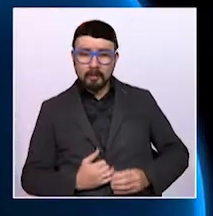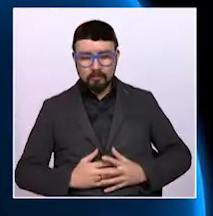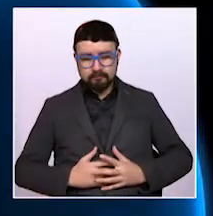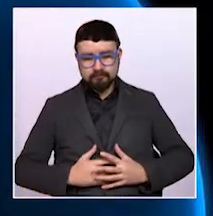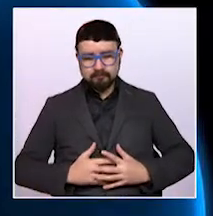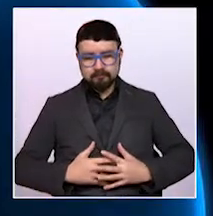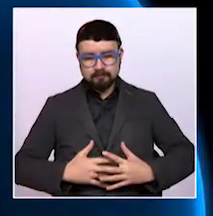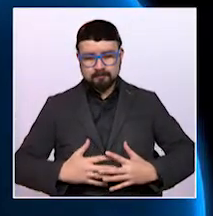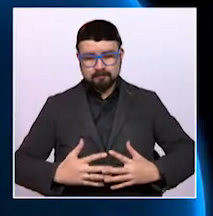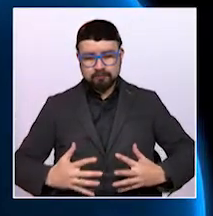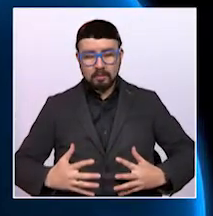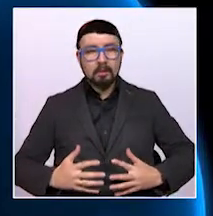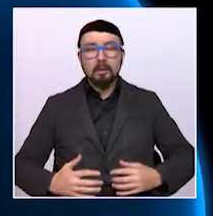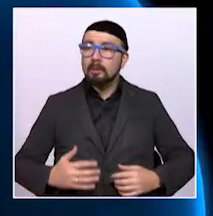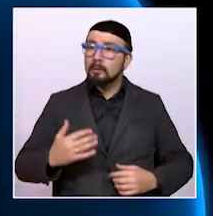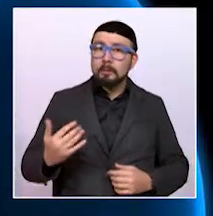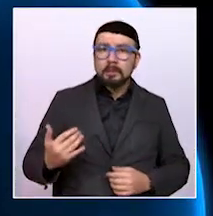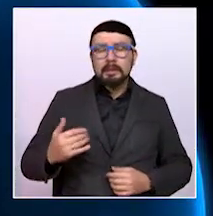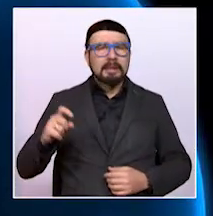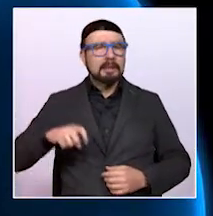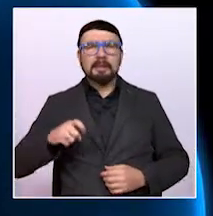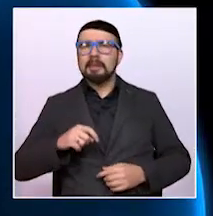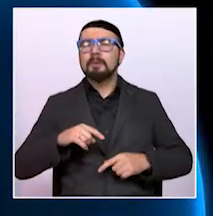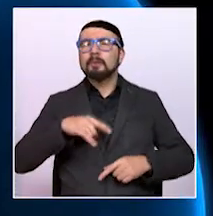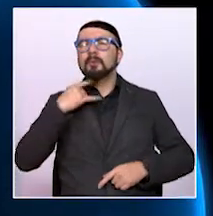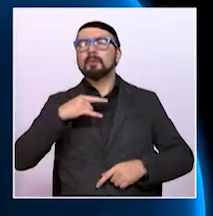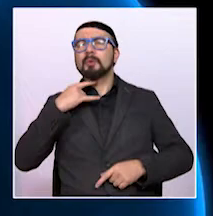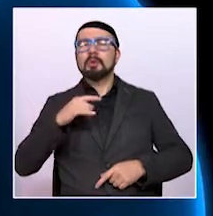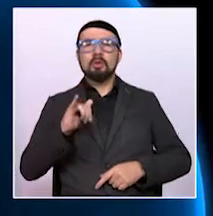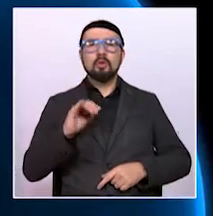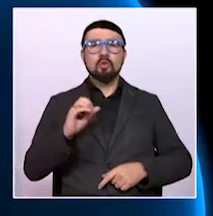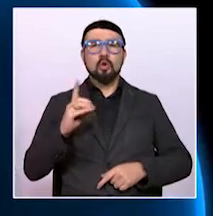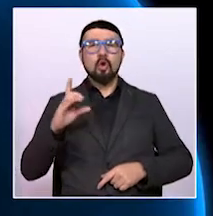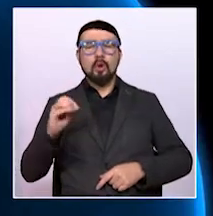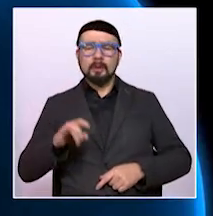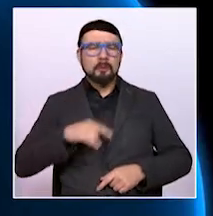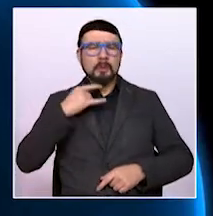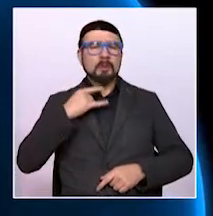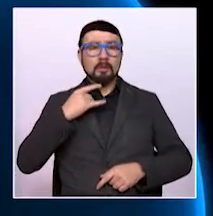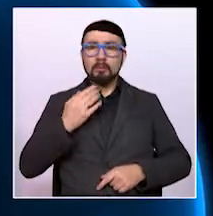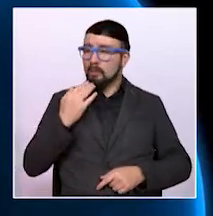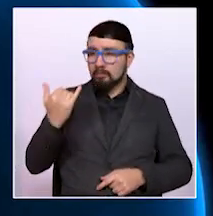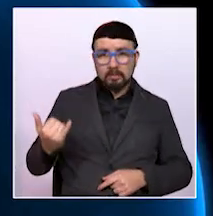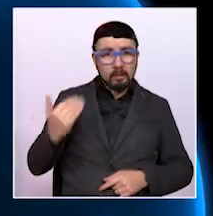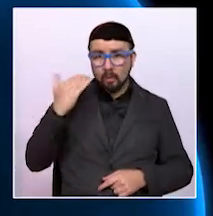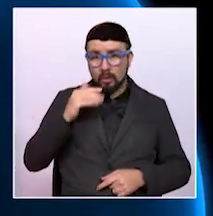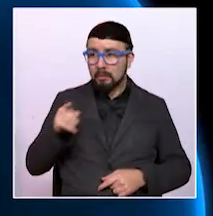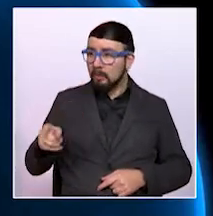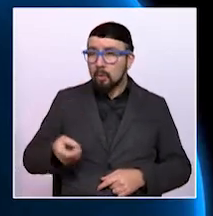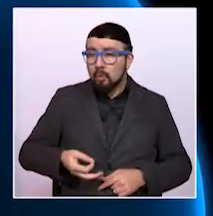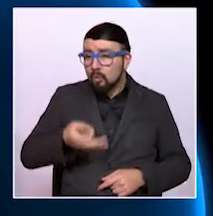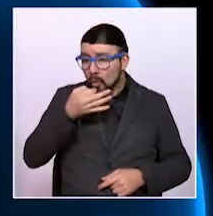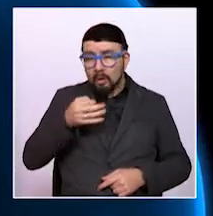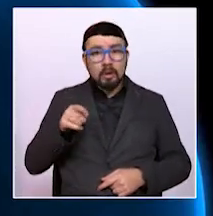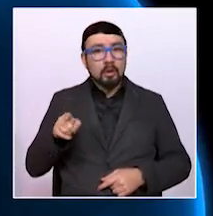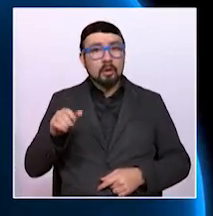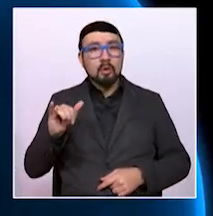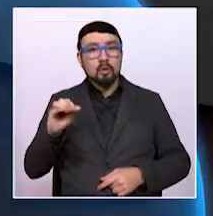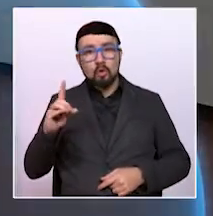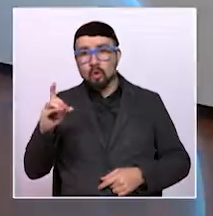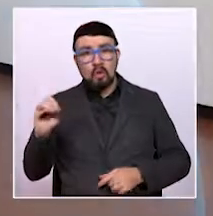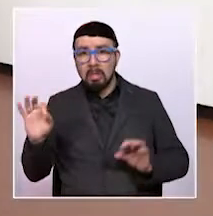a tener altas necesidades de yodo si la paciente normalmente no consume mucho si la paciente no tiene una alimentación